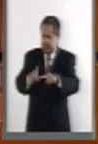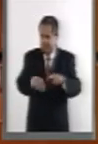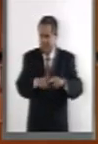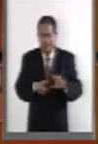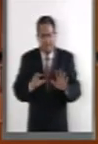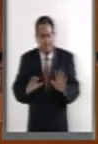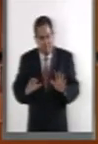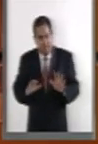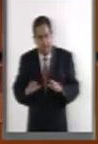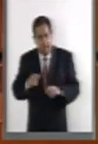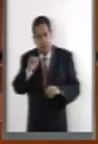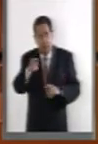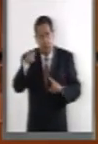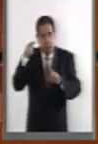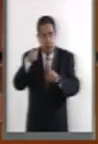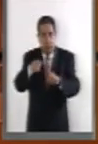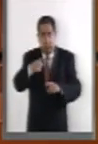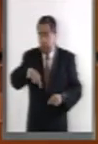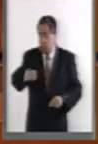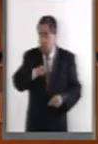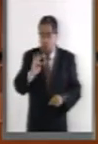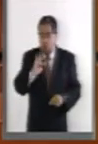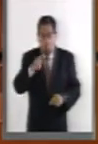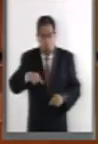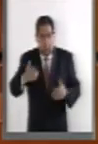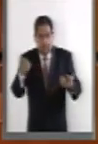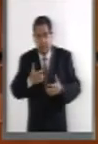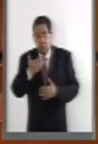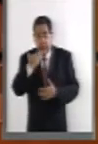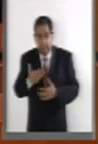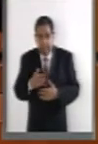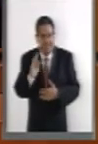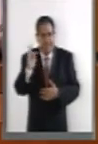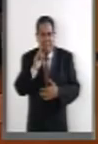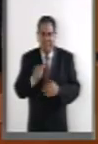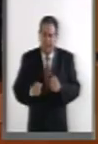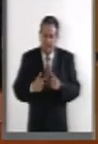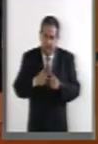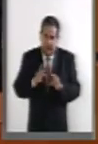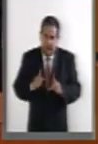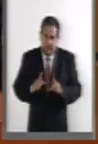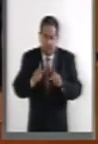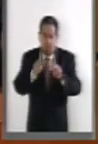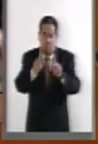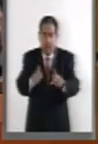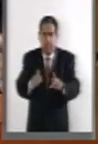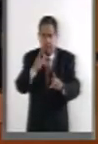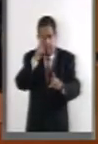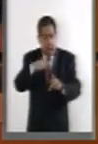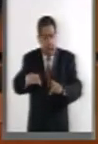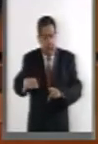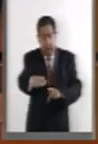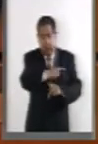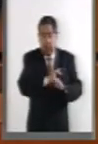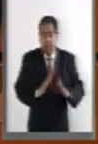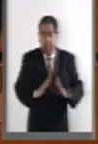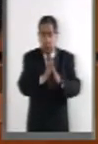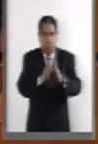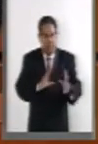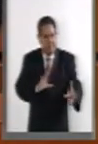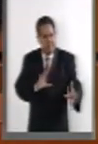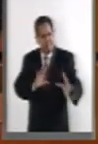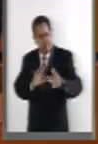principalmente, si lo hacemos bien, puede ser el primer puente que le tendamos a los ciudadanos en